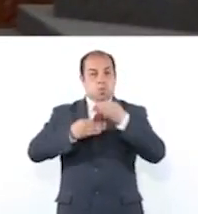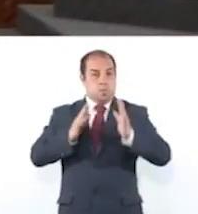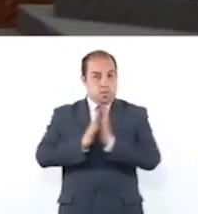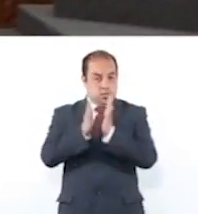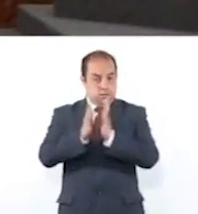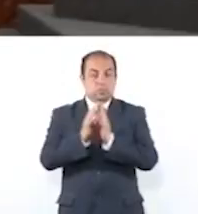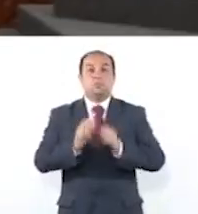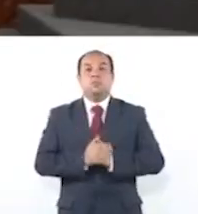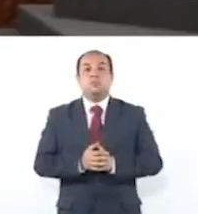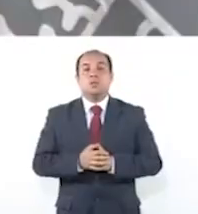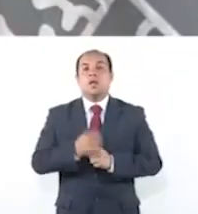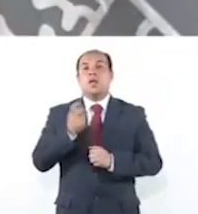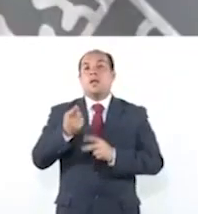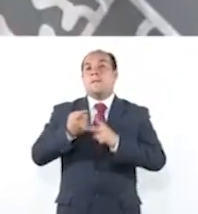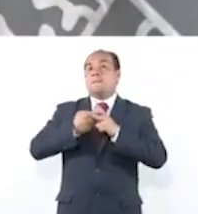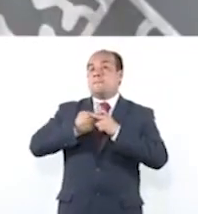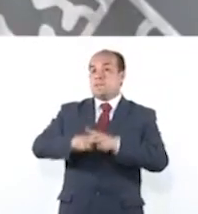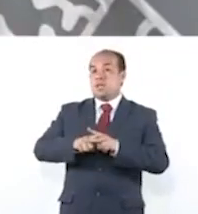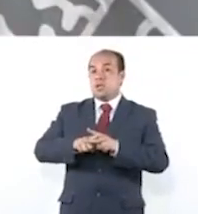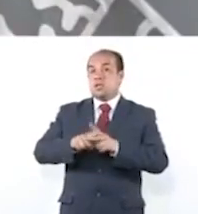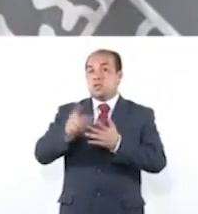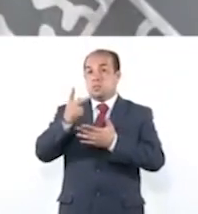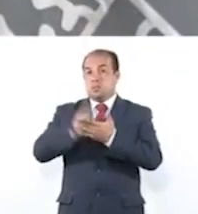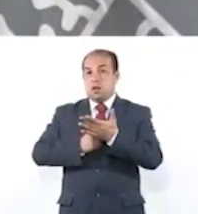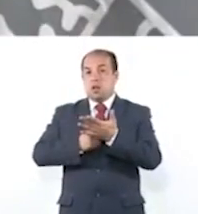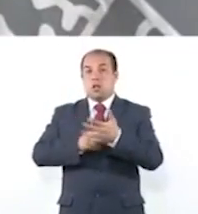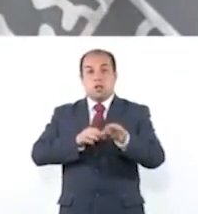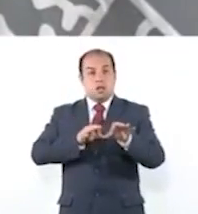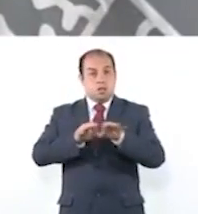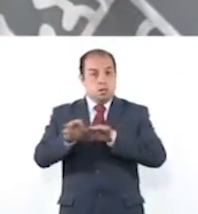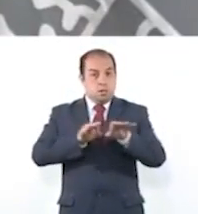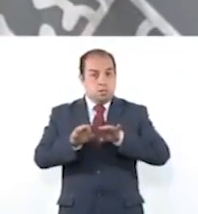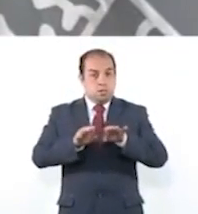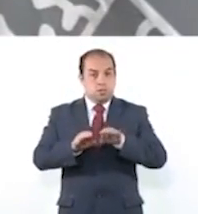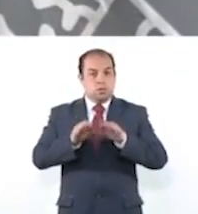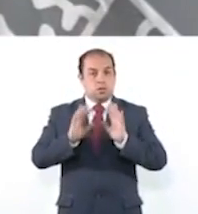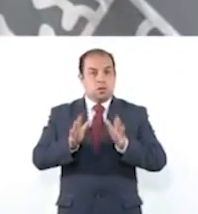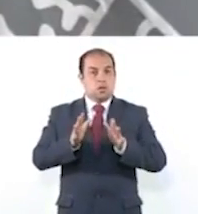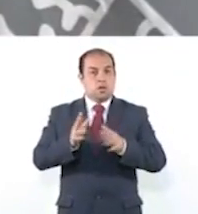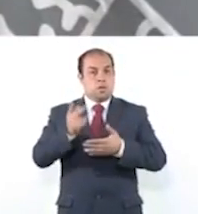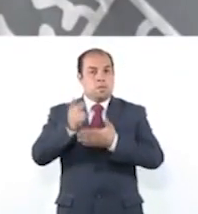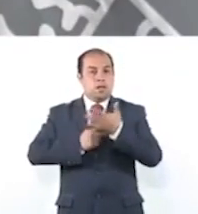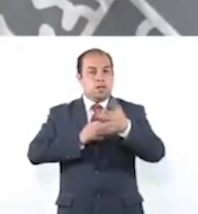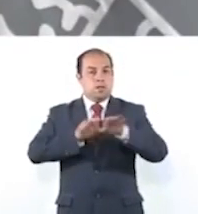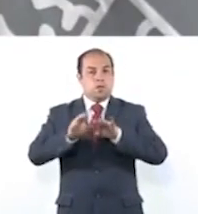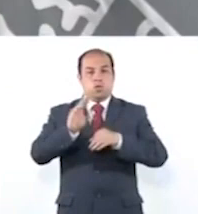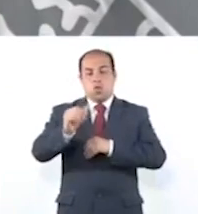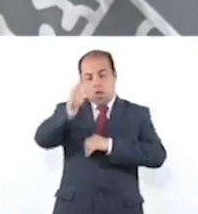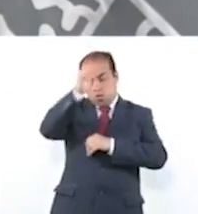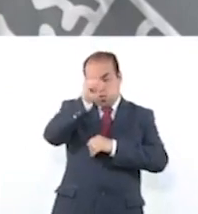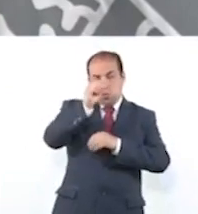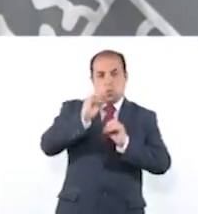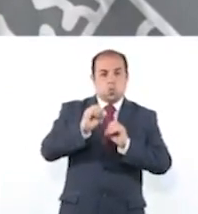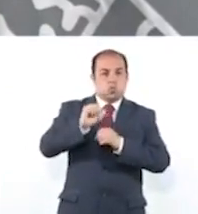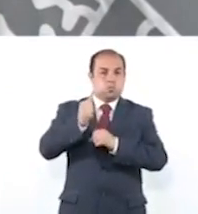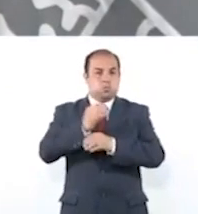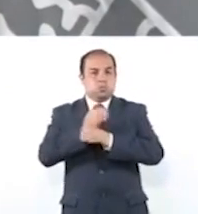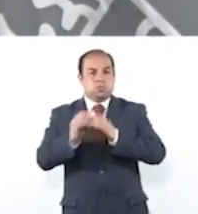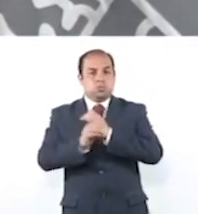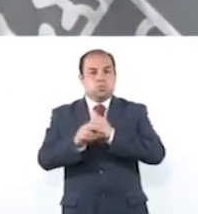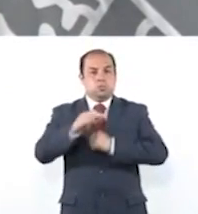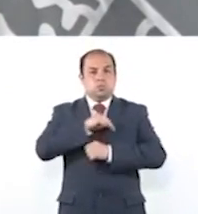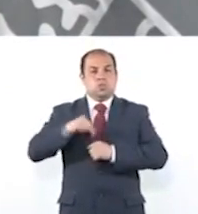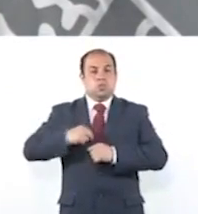Si esto empieza a funcionar como ya está empezando a funcionar, por eso hablo de un plan de trabajo y no de un convenio ni ningún tipo, sino